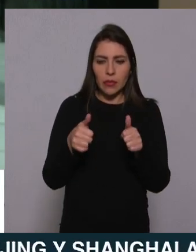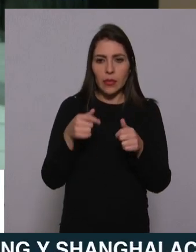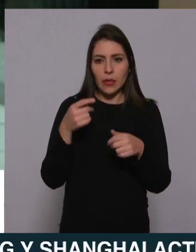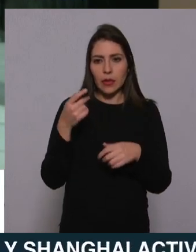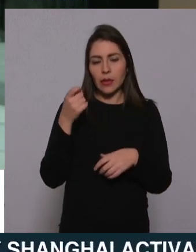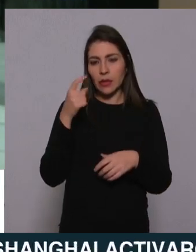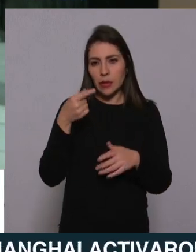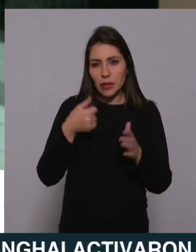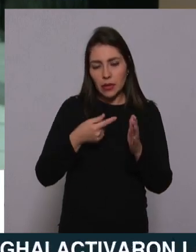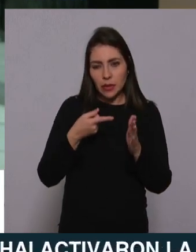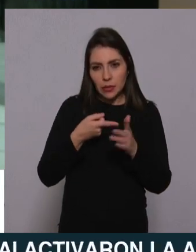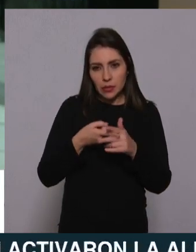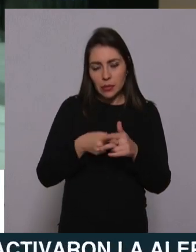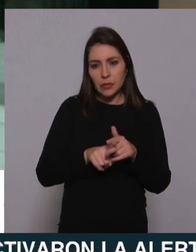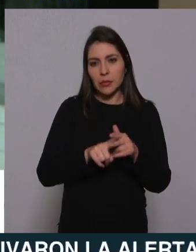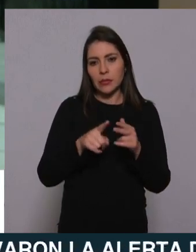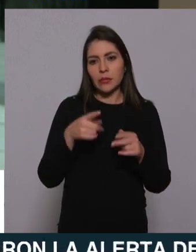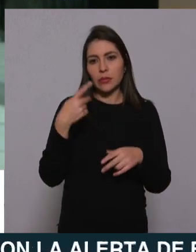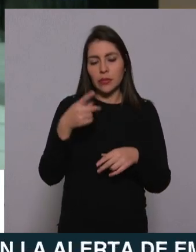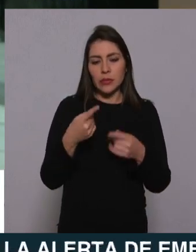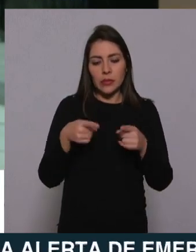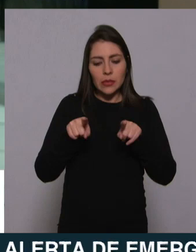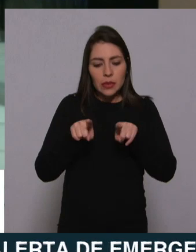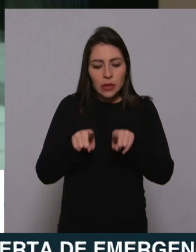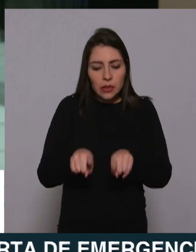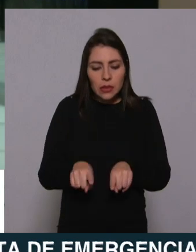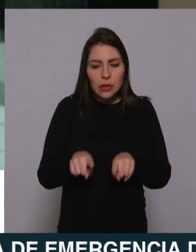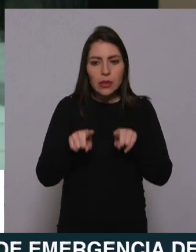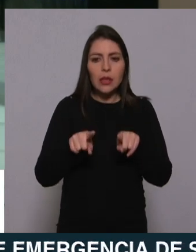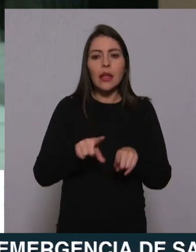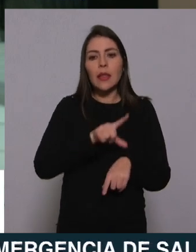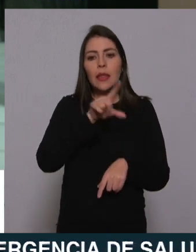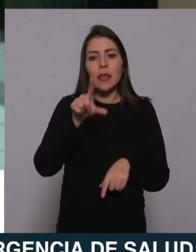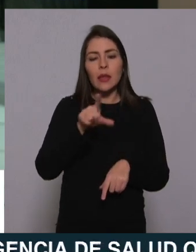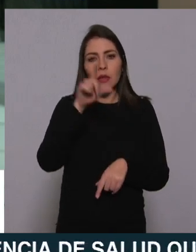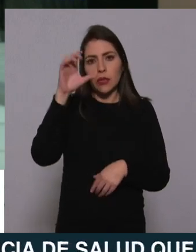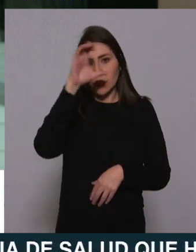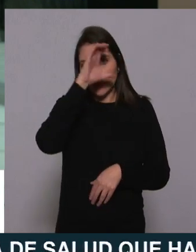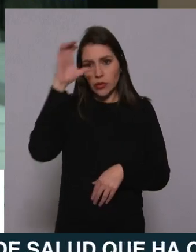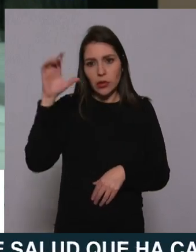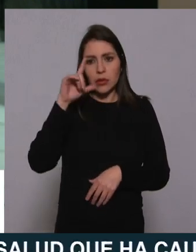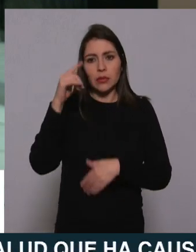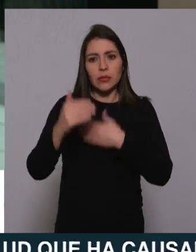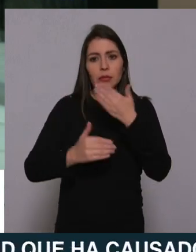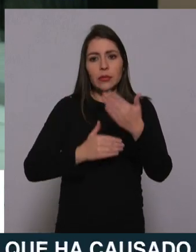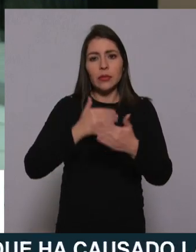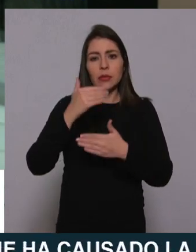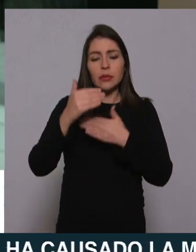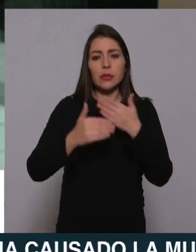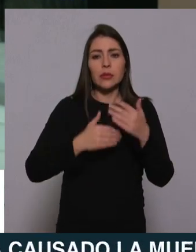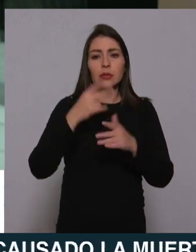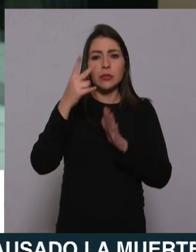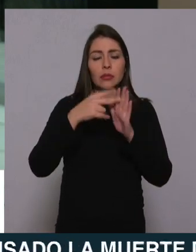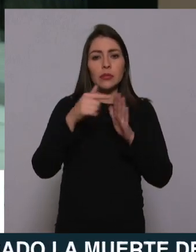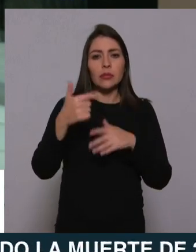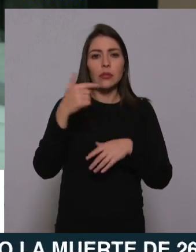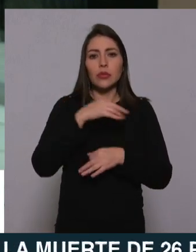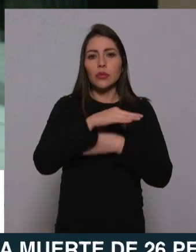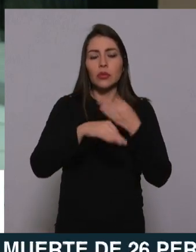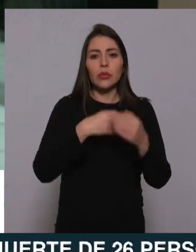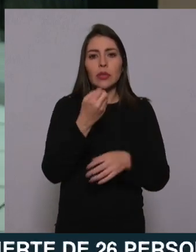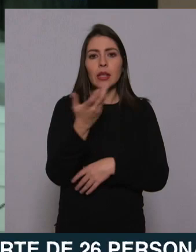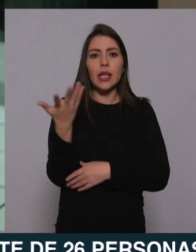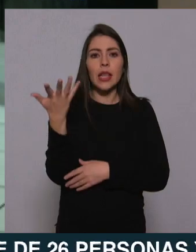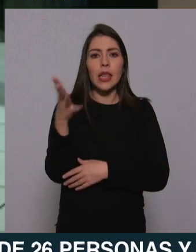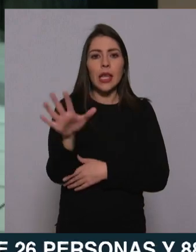origen de la credencial tomamos la fotografía. Y más recientemente, en el 2012, empezamos a capturar las 10 huellas dactilares en estos